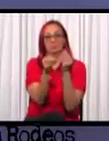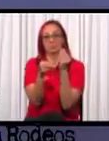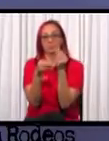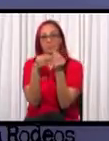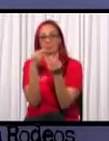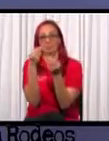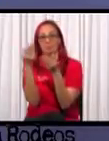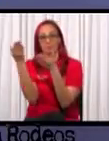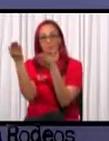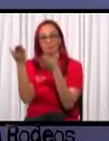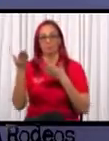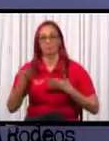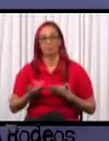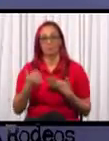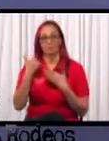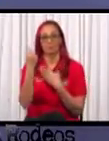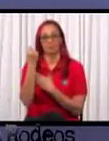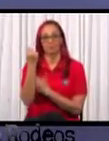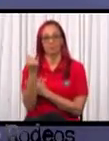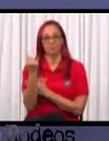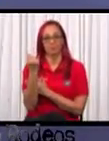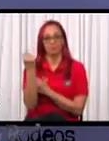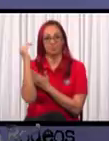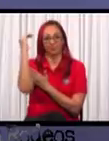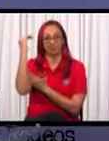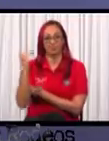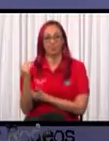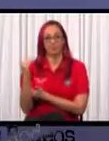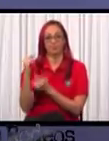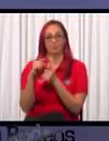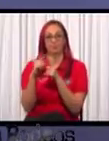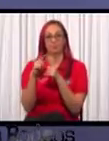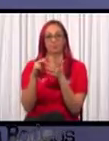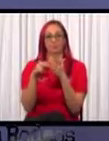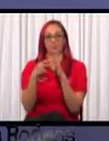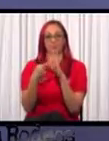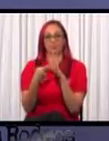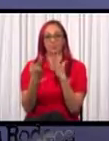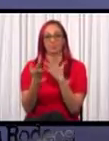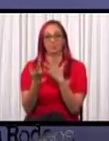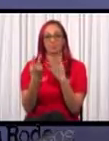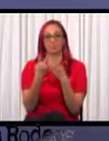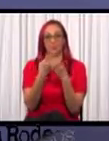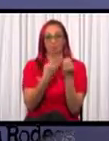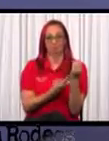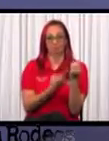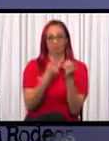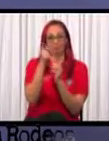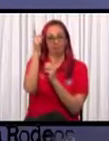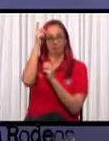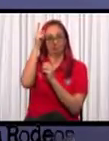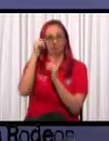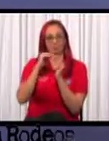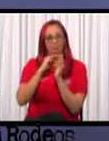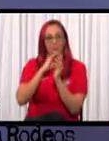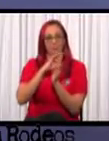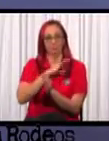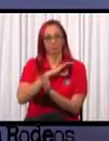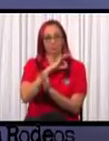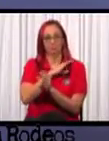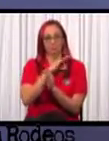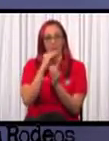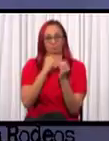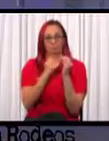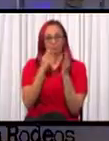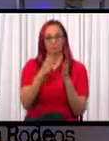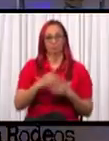importación a otro precio menor. Y eso hace un mix que obviamente se beneficia al consumidor. Muy bien. Don